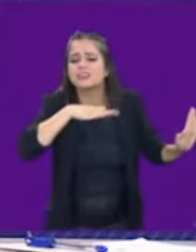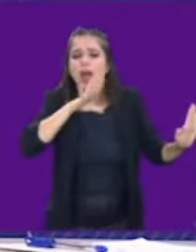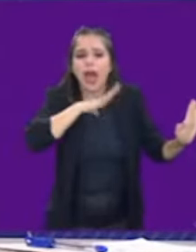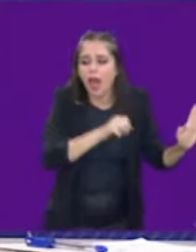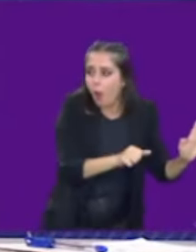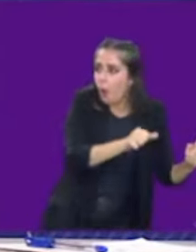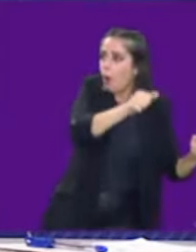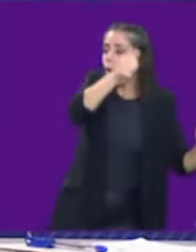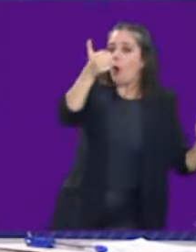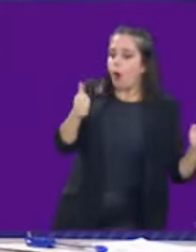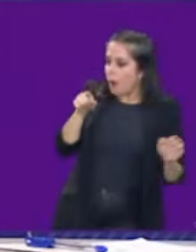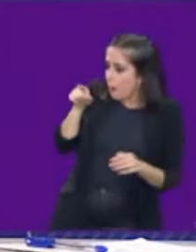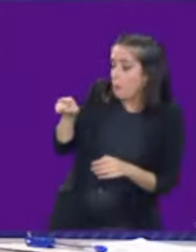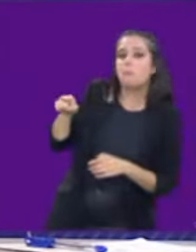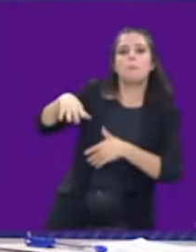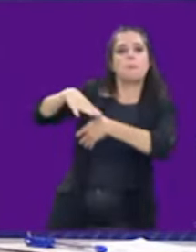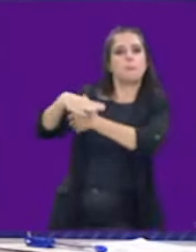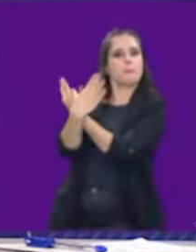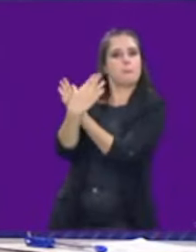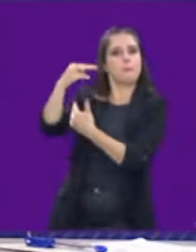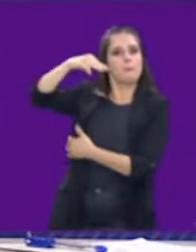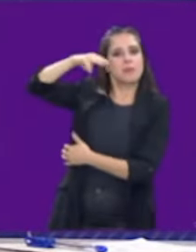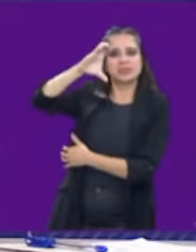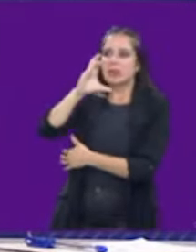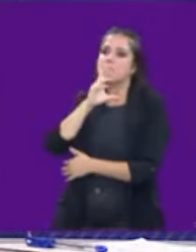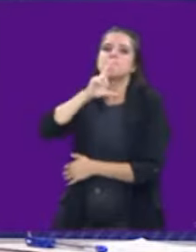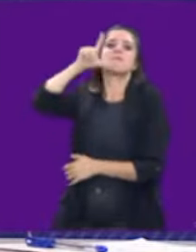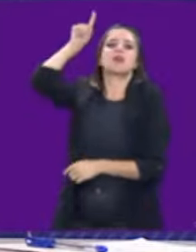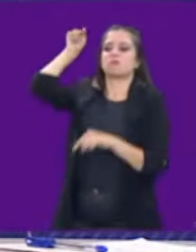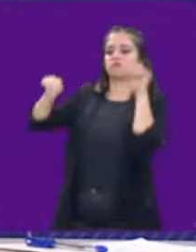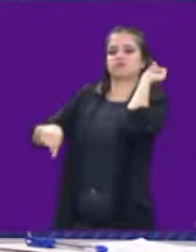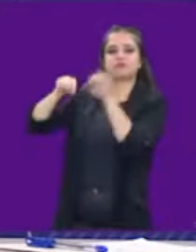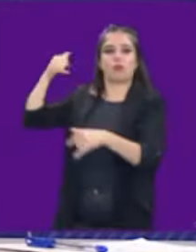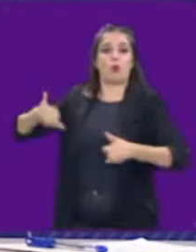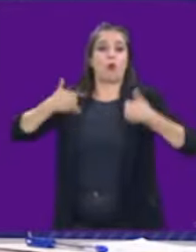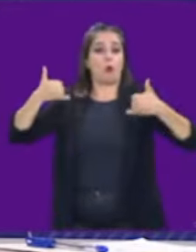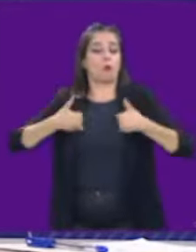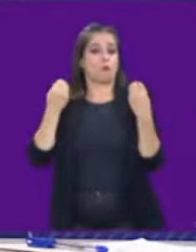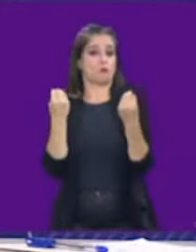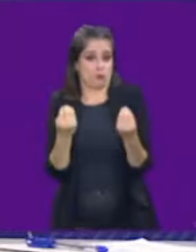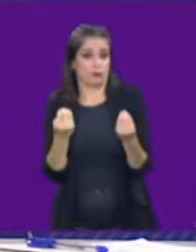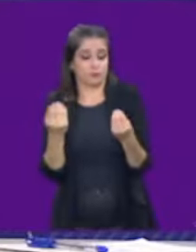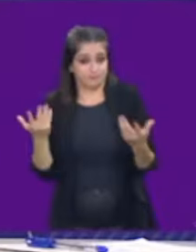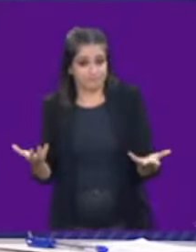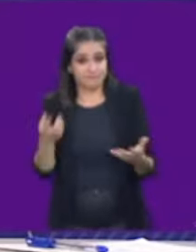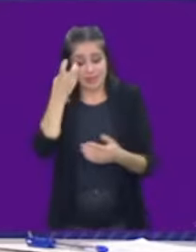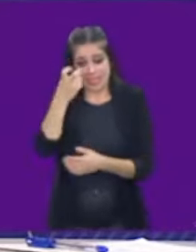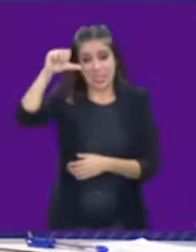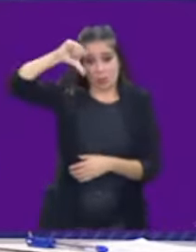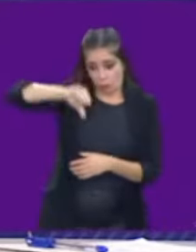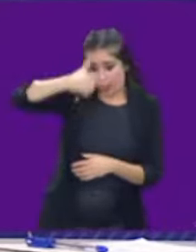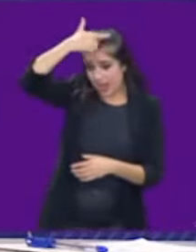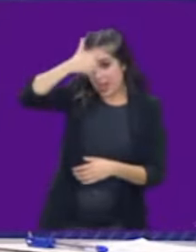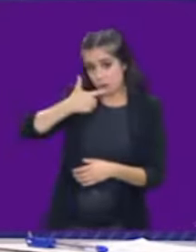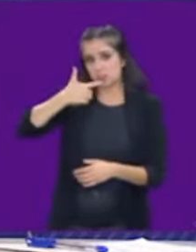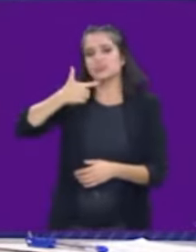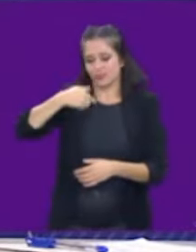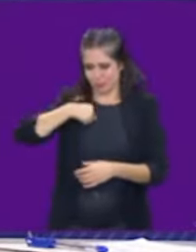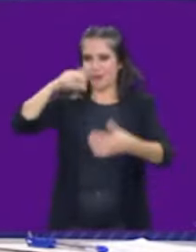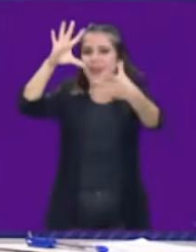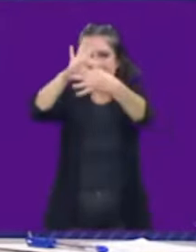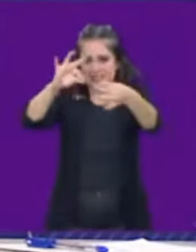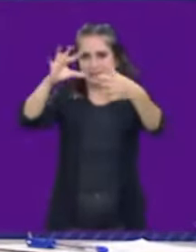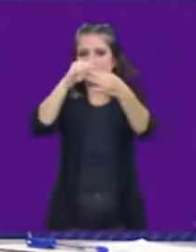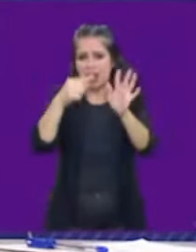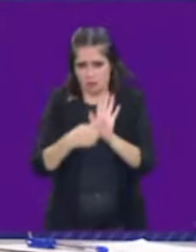alternativa que es movimiento ciudadano esta noche volveré a dejar claro quién viene aquí